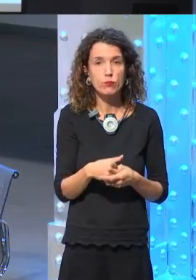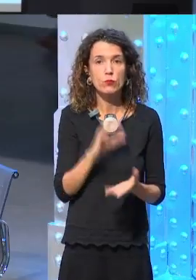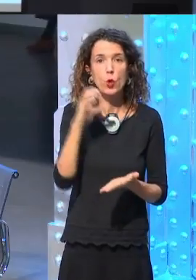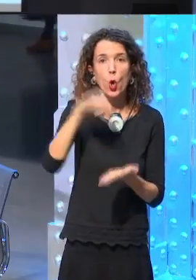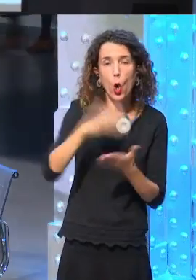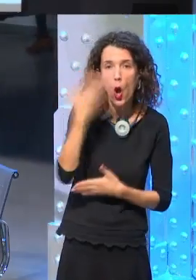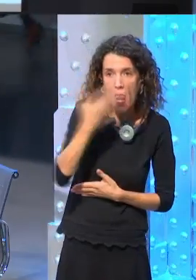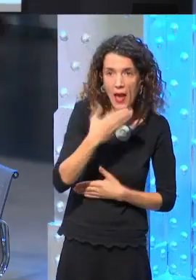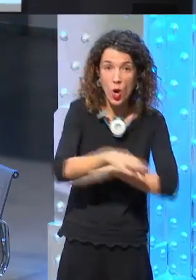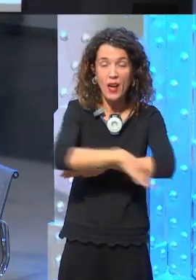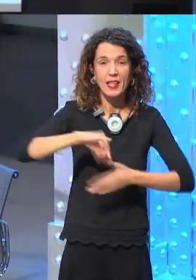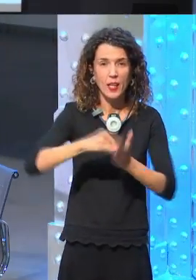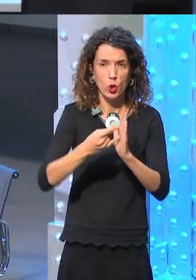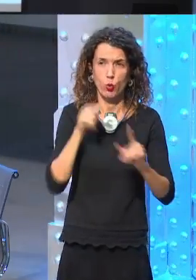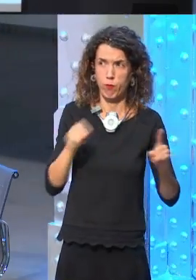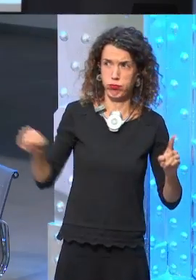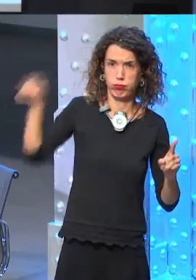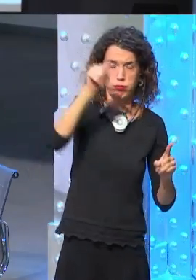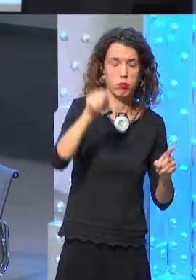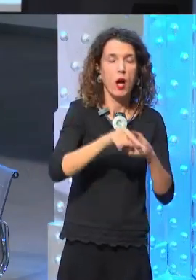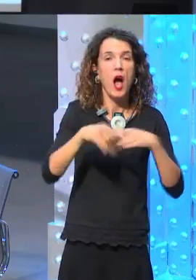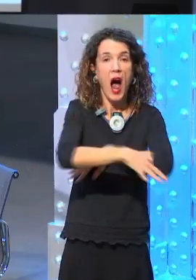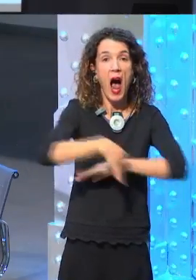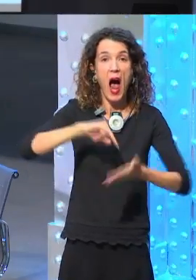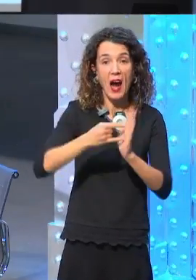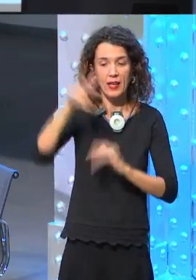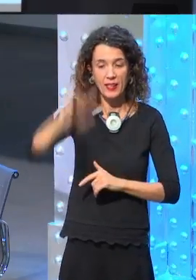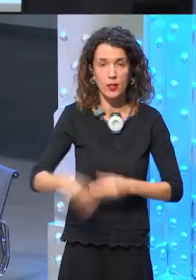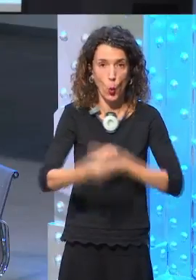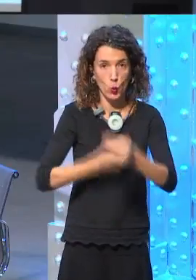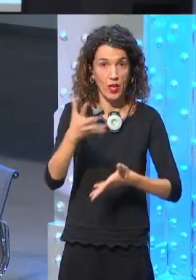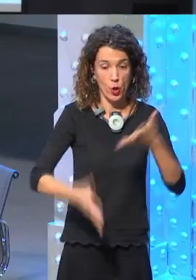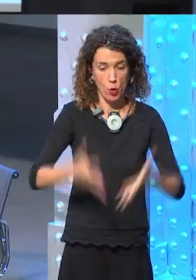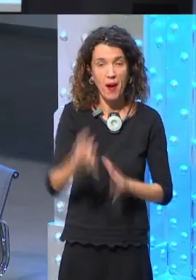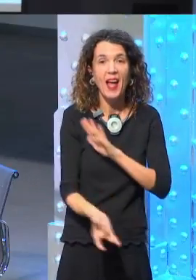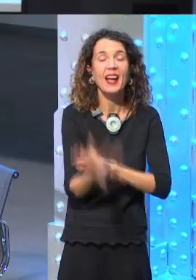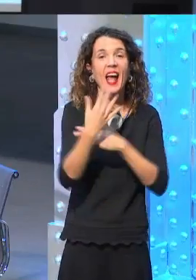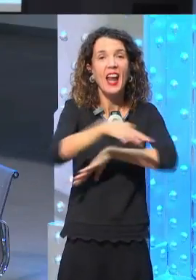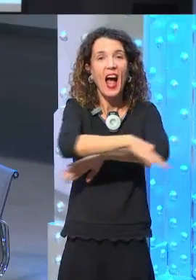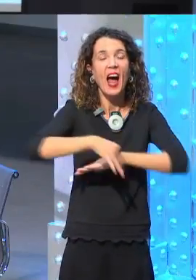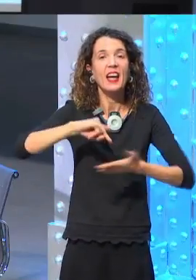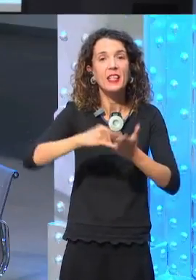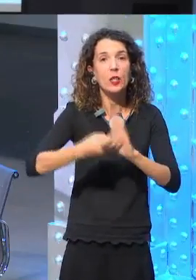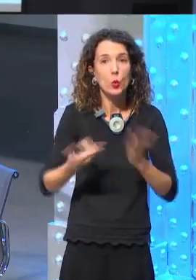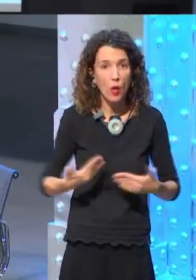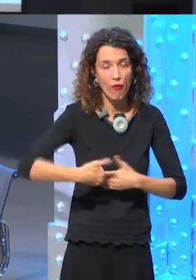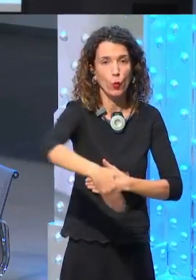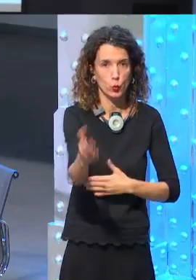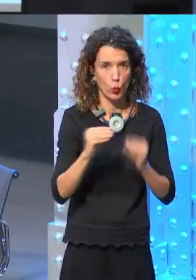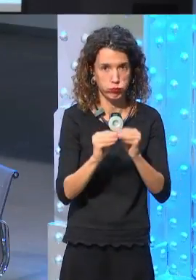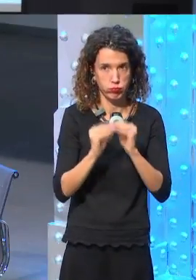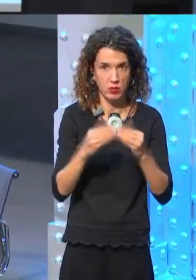escuelas de arquitectura de todo el planeta. Los arquitectos están utilizando robots para crear la arquitectura del